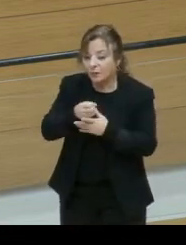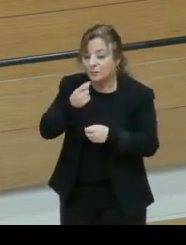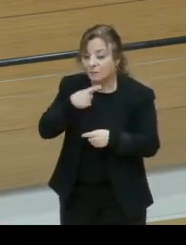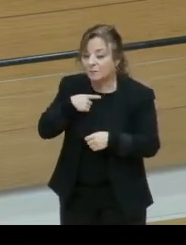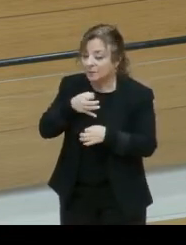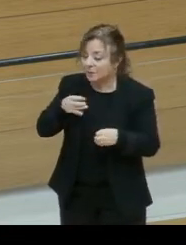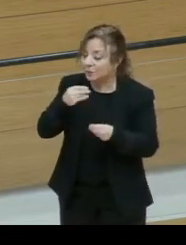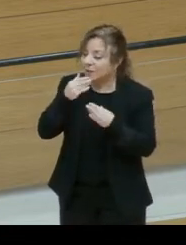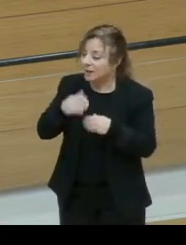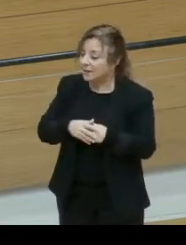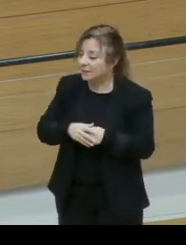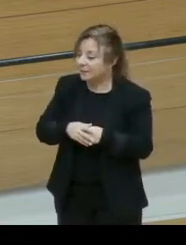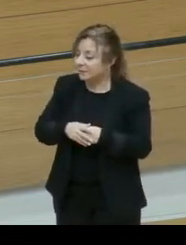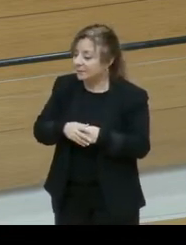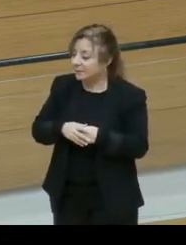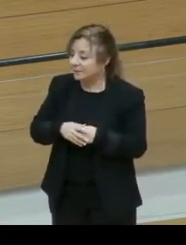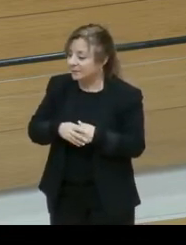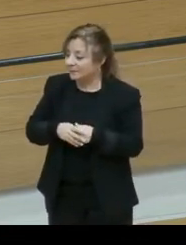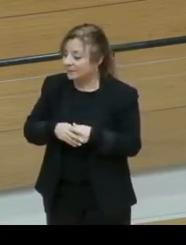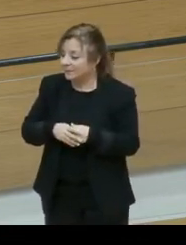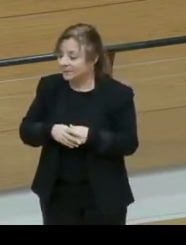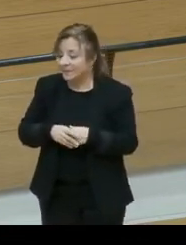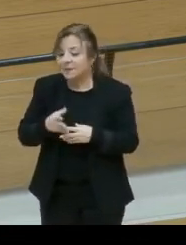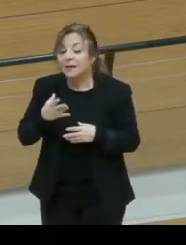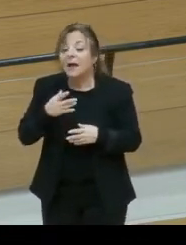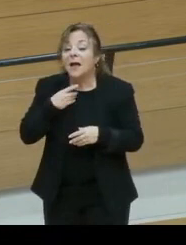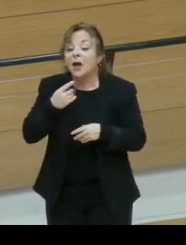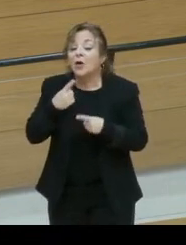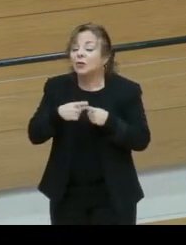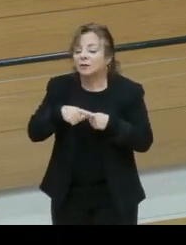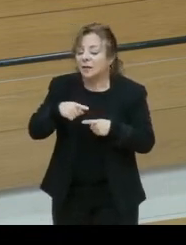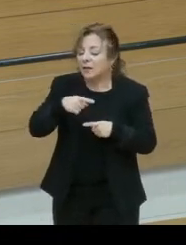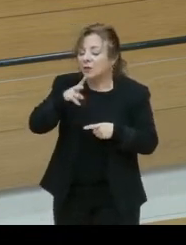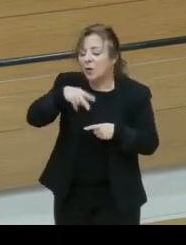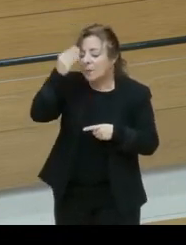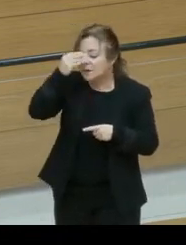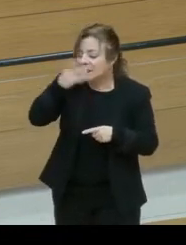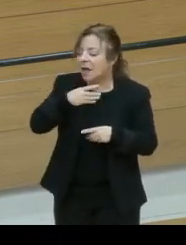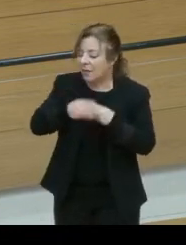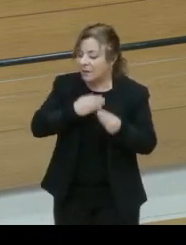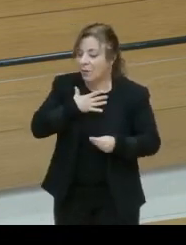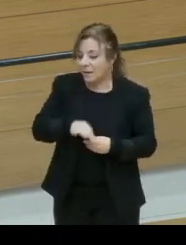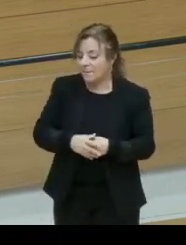Bueno, muchas Se gracias. pueden hacer cosas impensables. Muchas gracias. Gracias a ti.